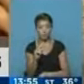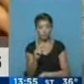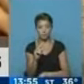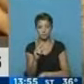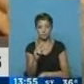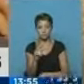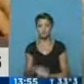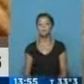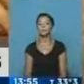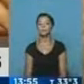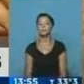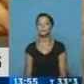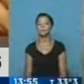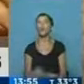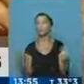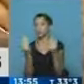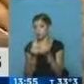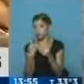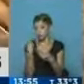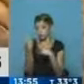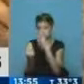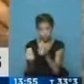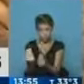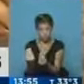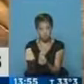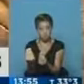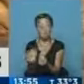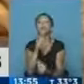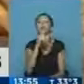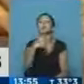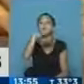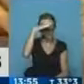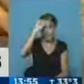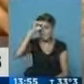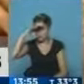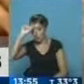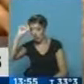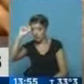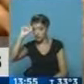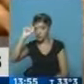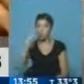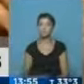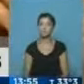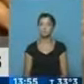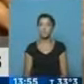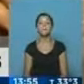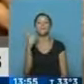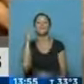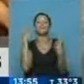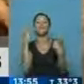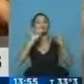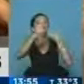actuación muy destacada de muchos de esos propuestos embajadores en relación con cómo van a ser nuestra relaciones con esos